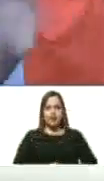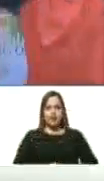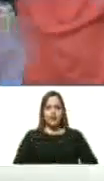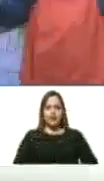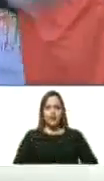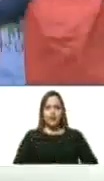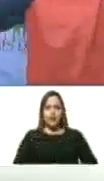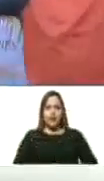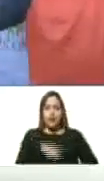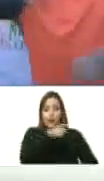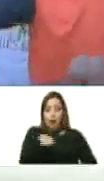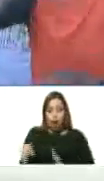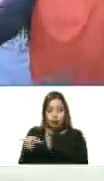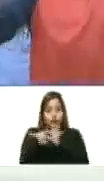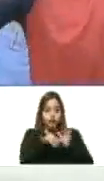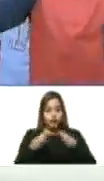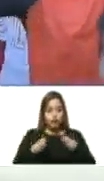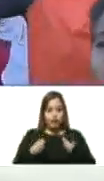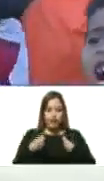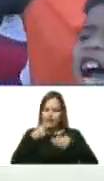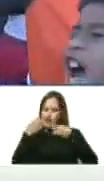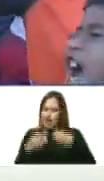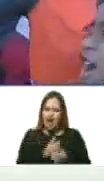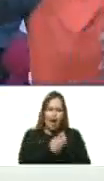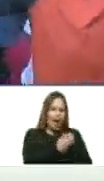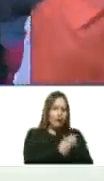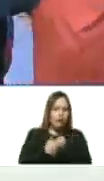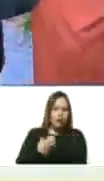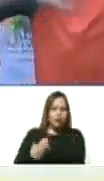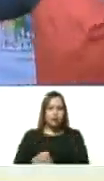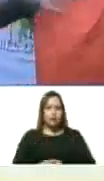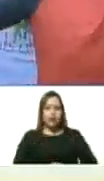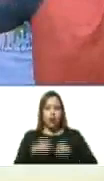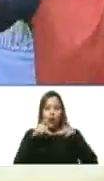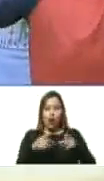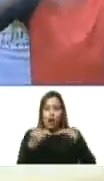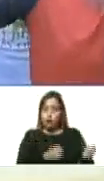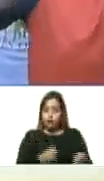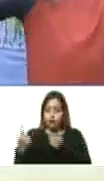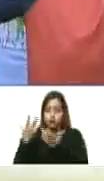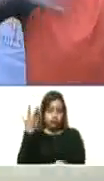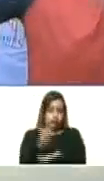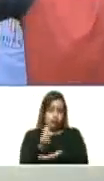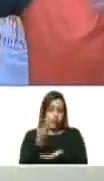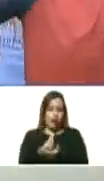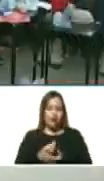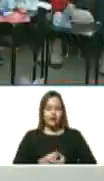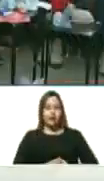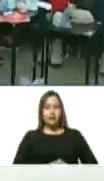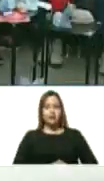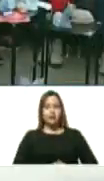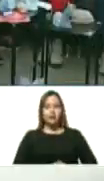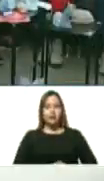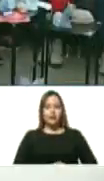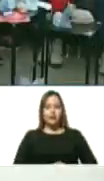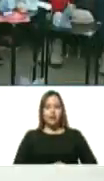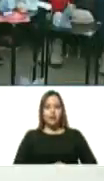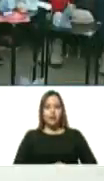y vecinas, de verdad, verdad, amorosos. Bueno, vámonos a Monagas entonces, de Villa de